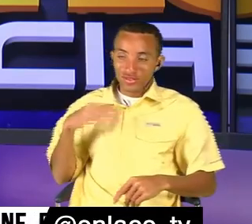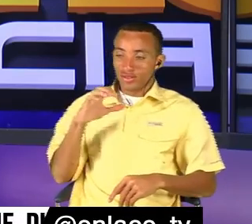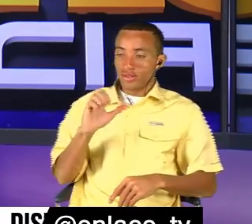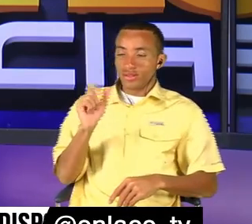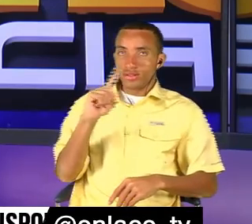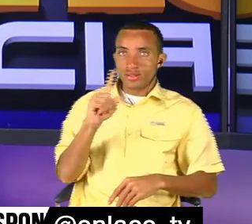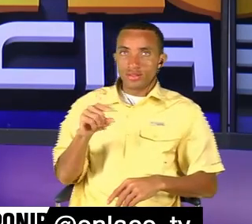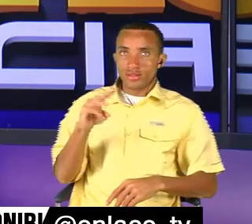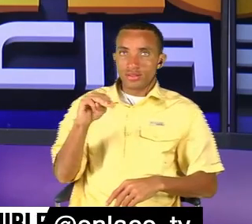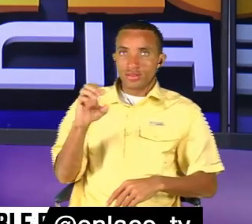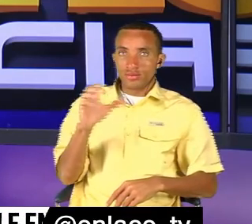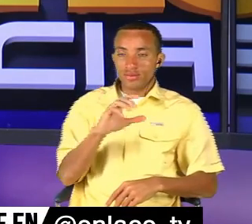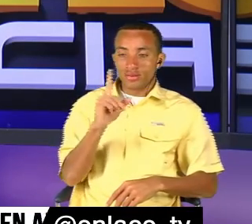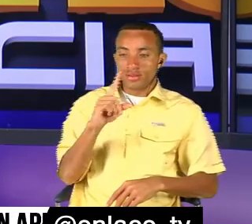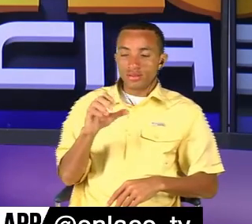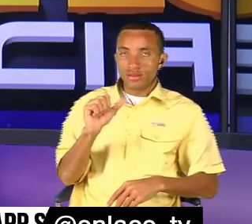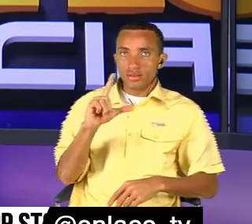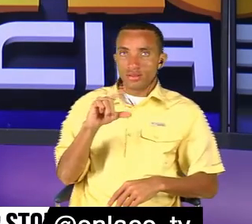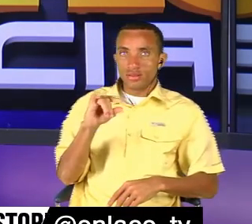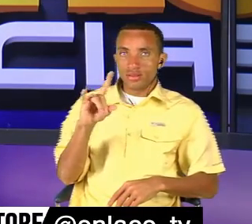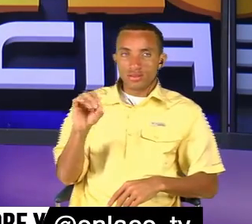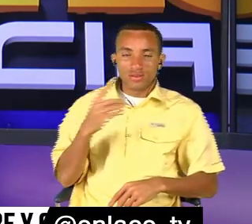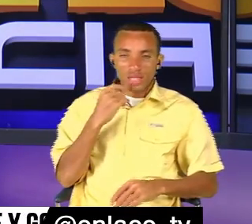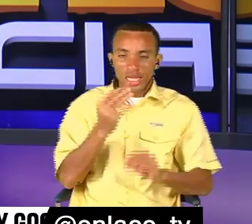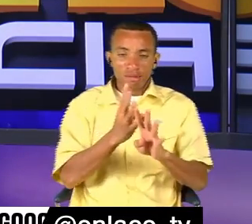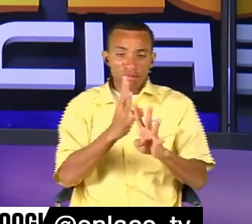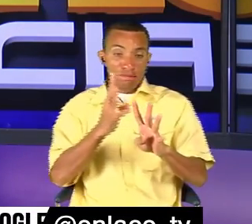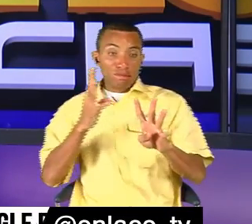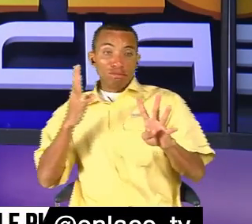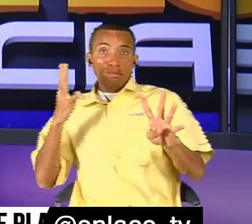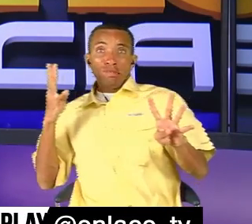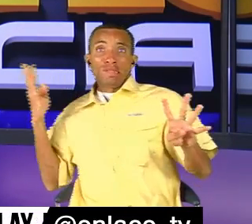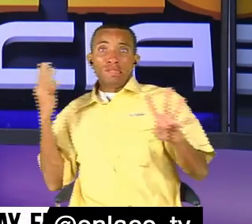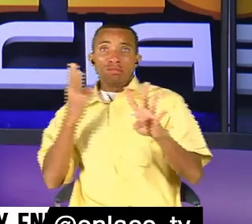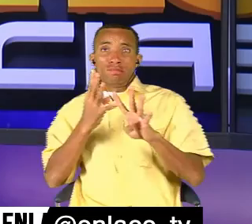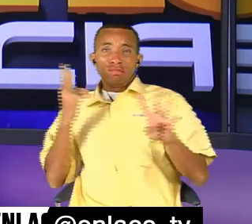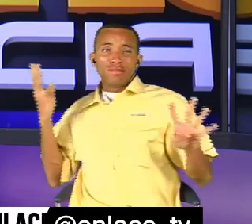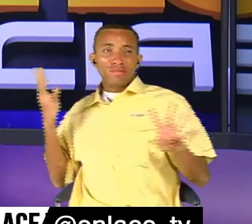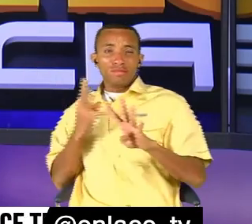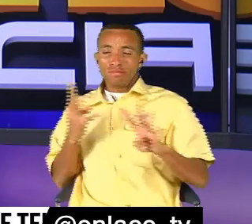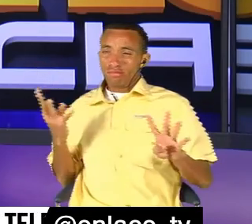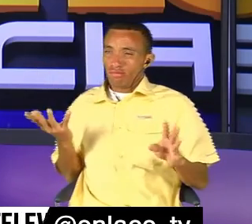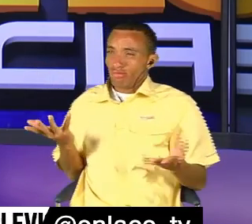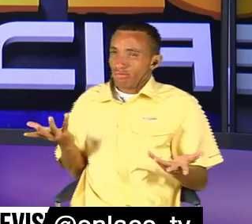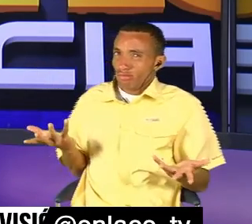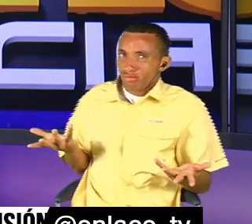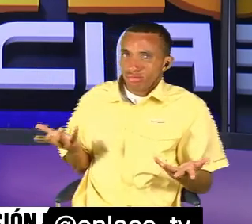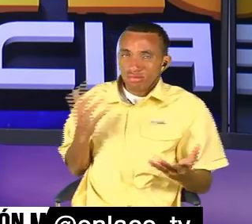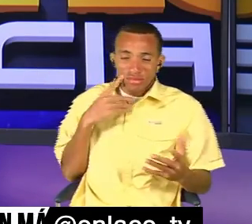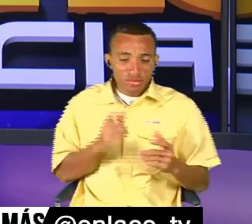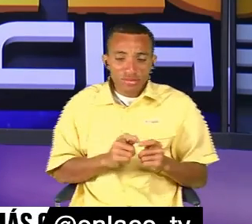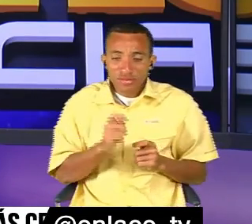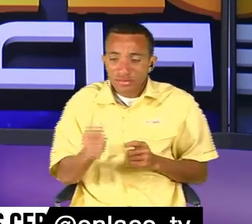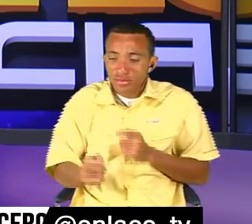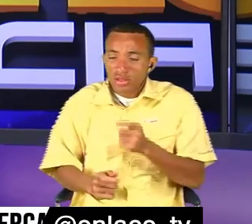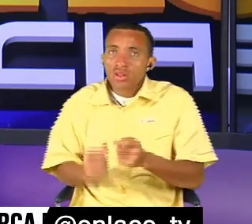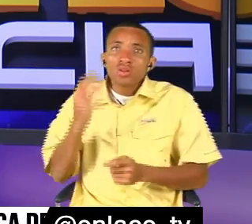hagan largas filas para obtener autorizaciones en esa EPS. Aseguran que entregan ficho cada